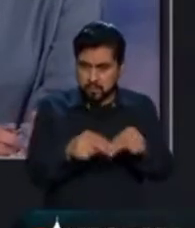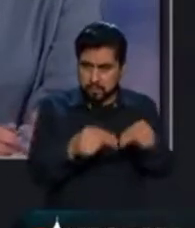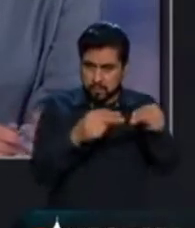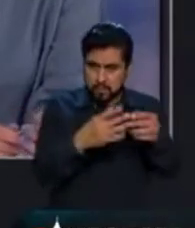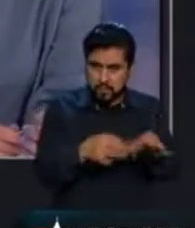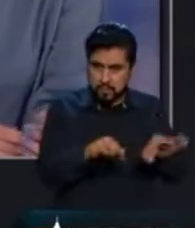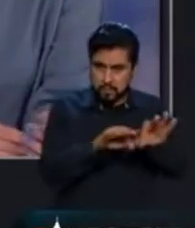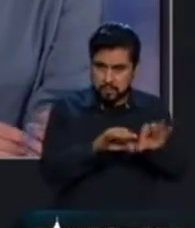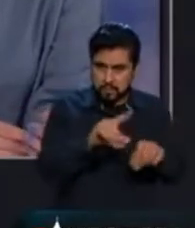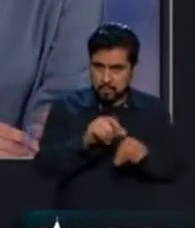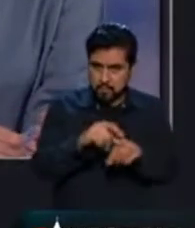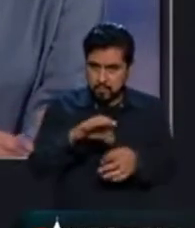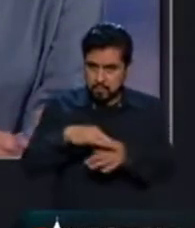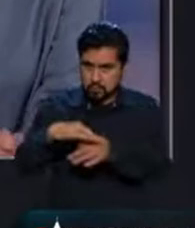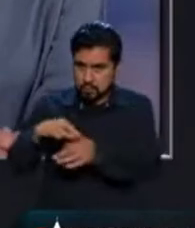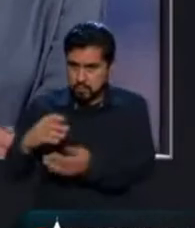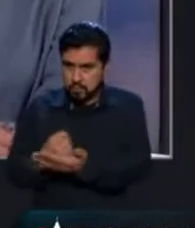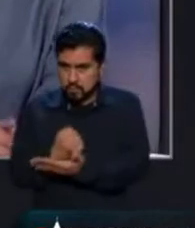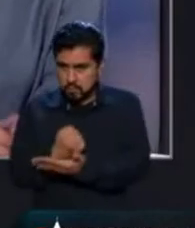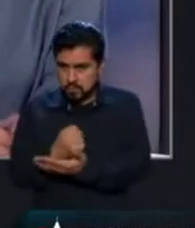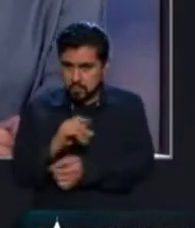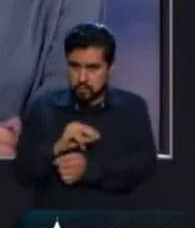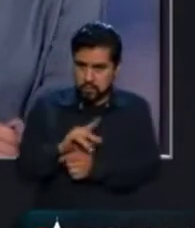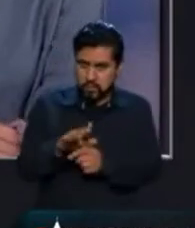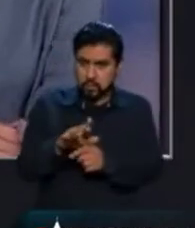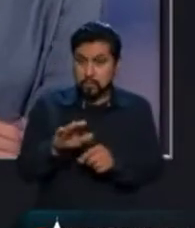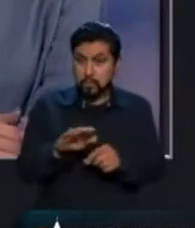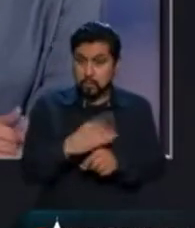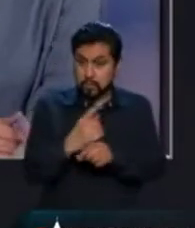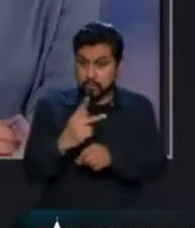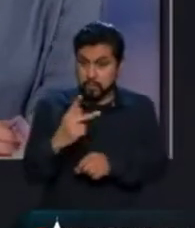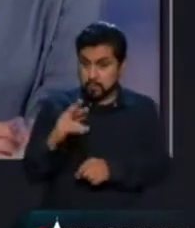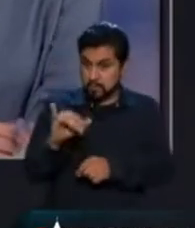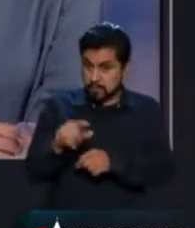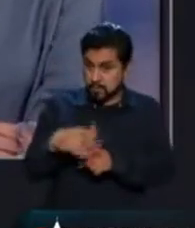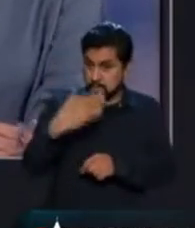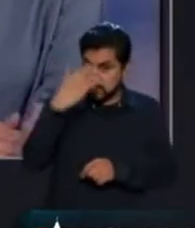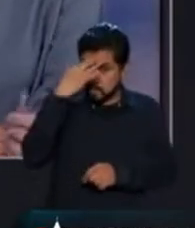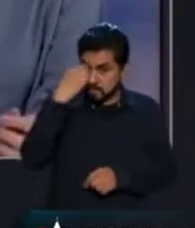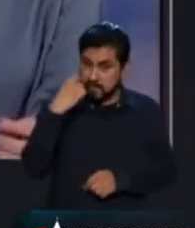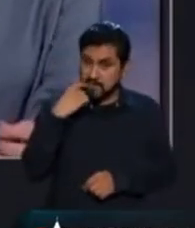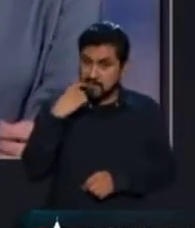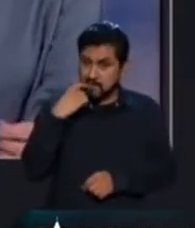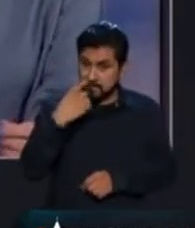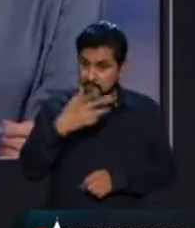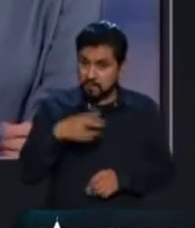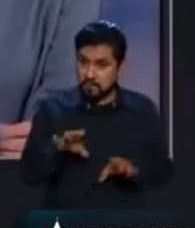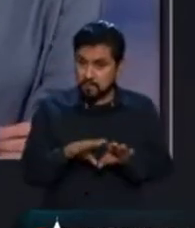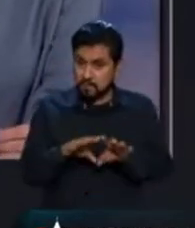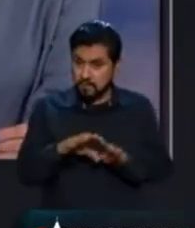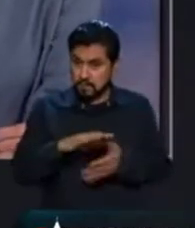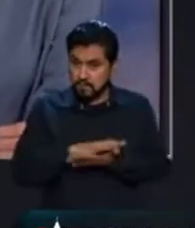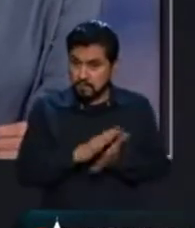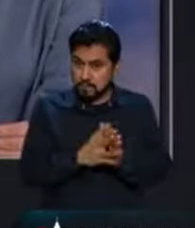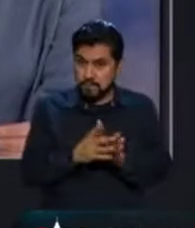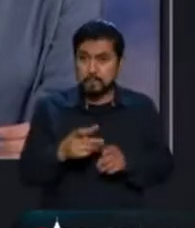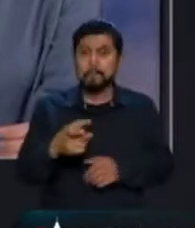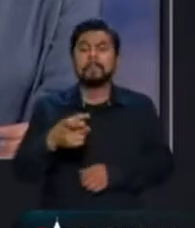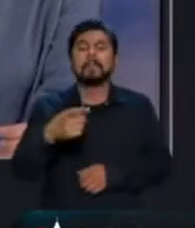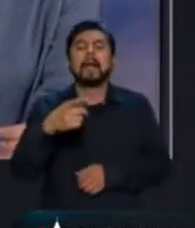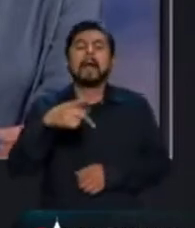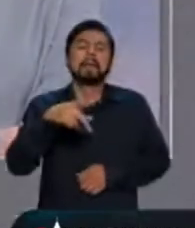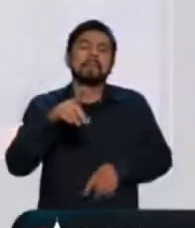de los resultados, porque estamos hablando de bastiones priistas, que vaya que saben hacerlo. Sí, lo que pasa es que